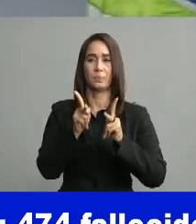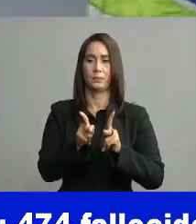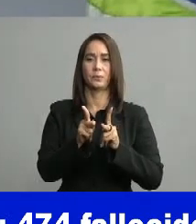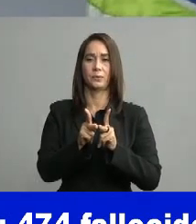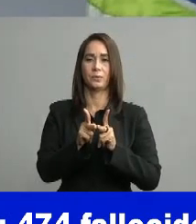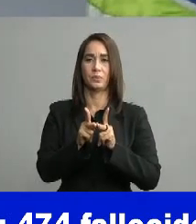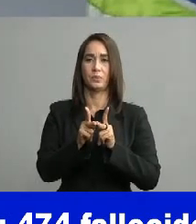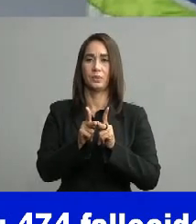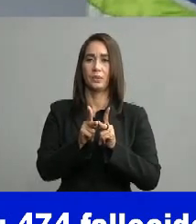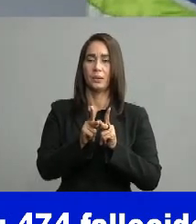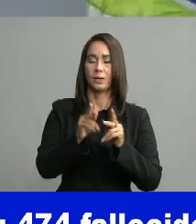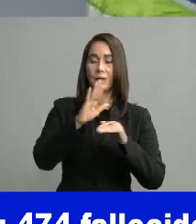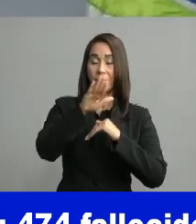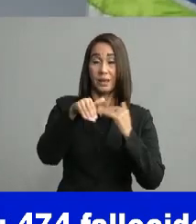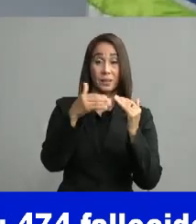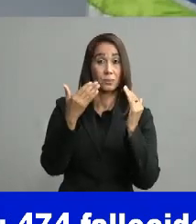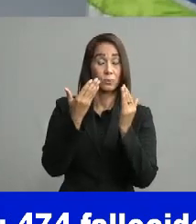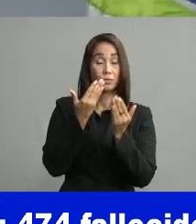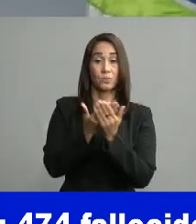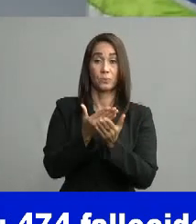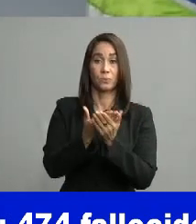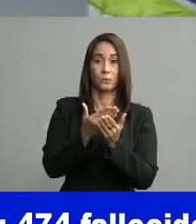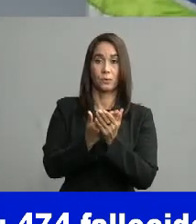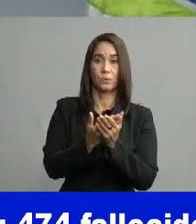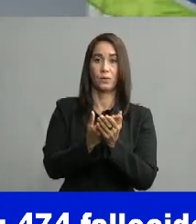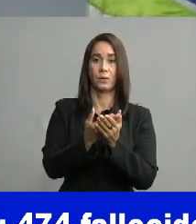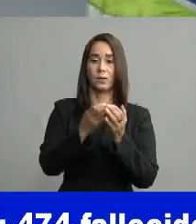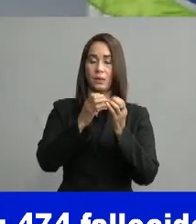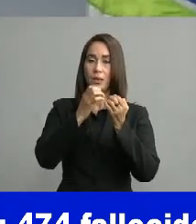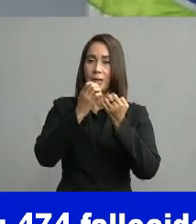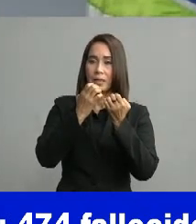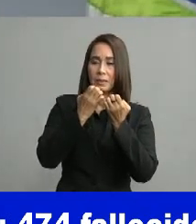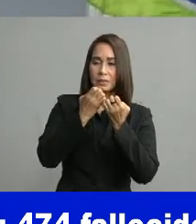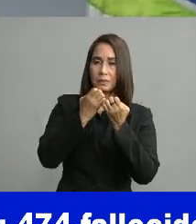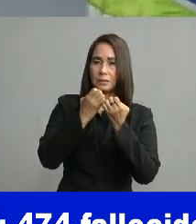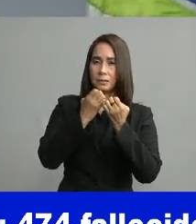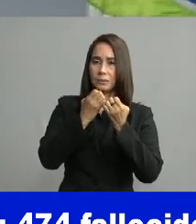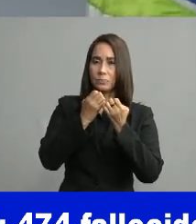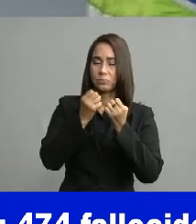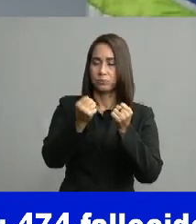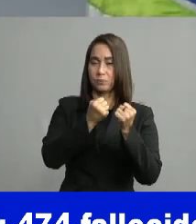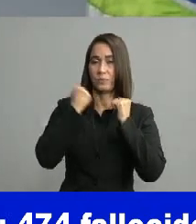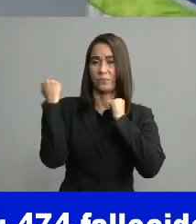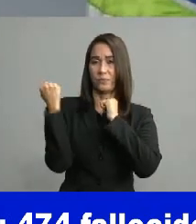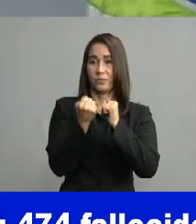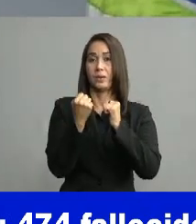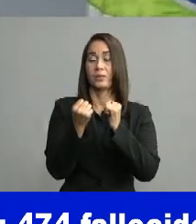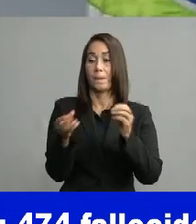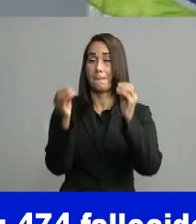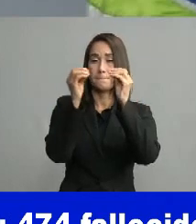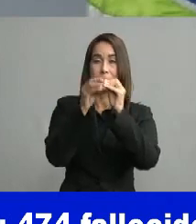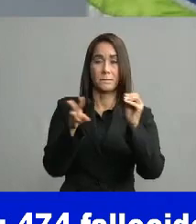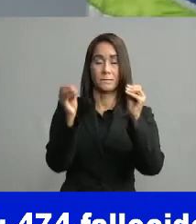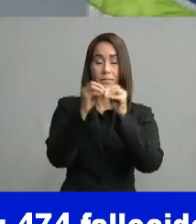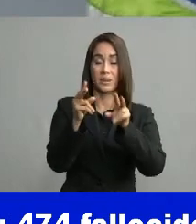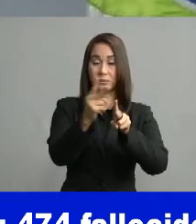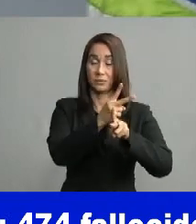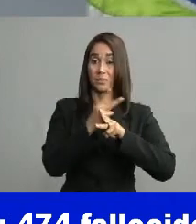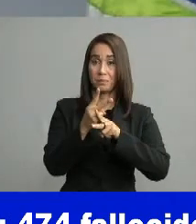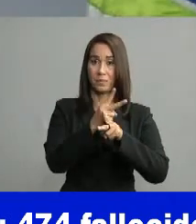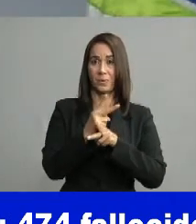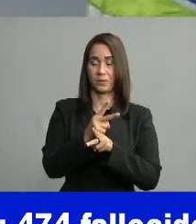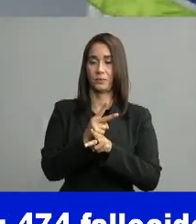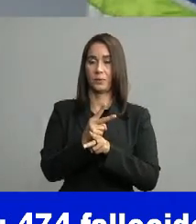exhortación a reforzar las medidas de autoprotección mediante